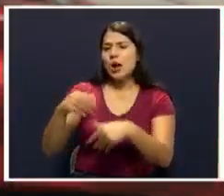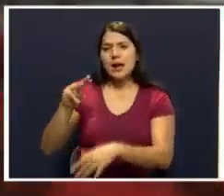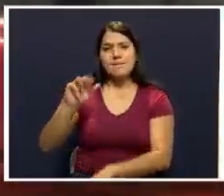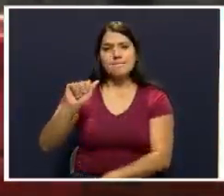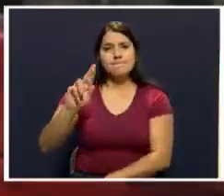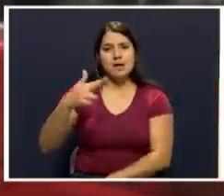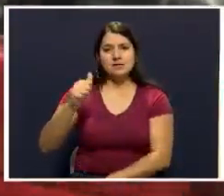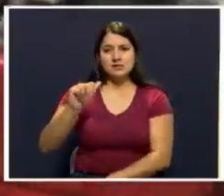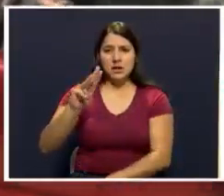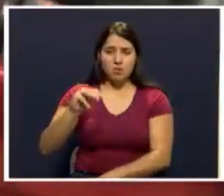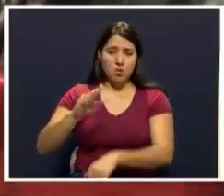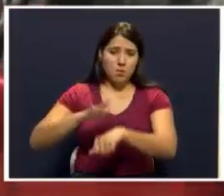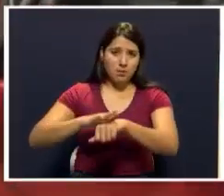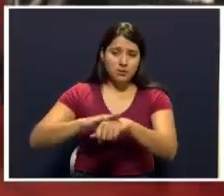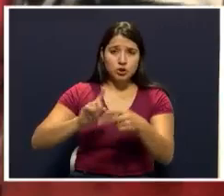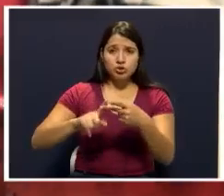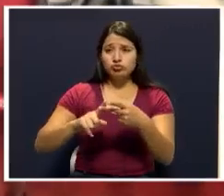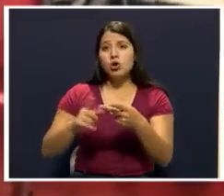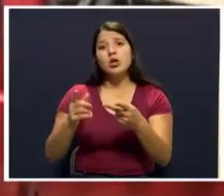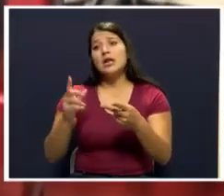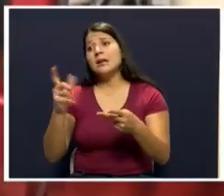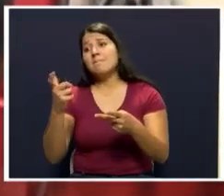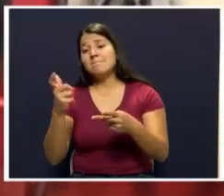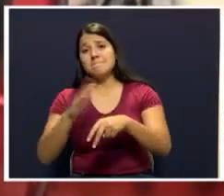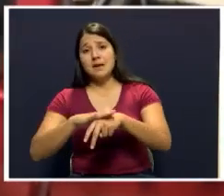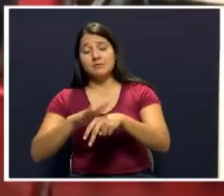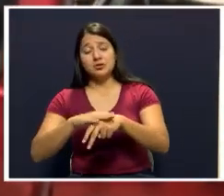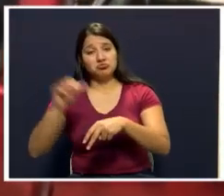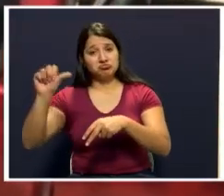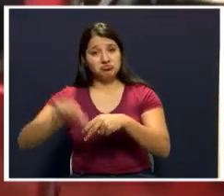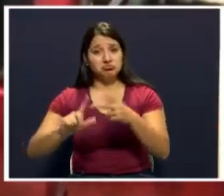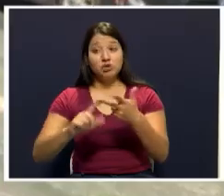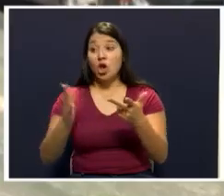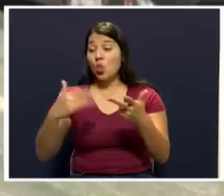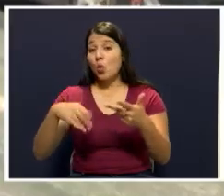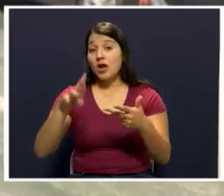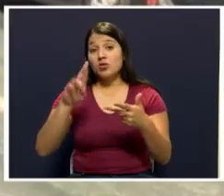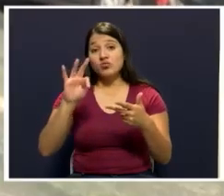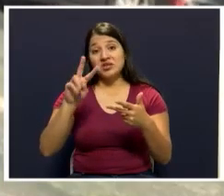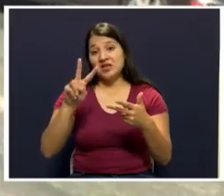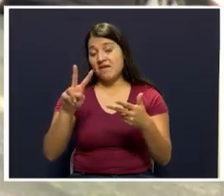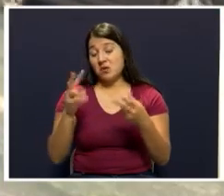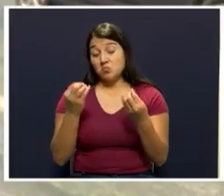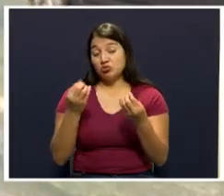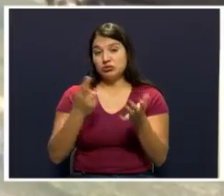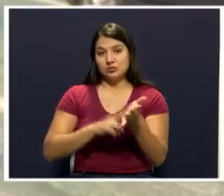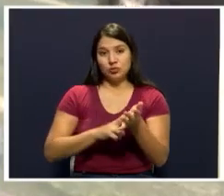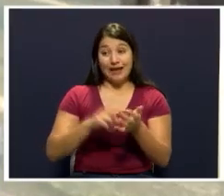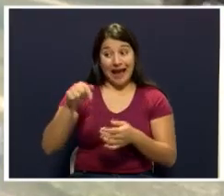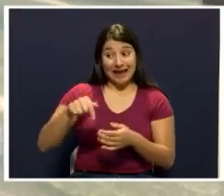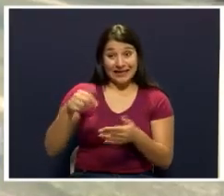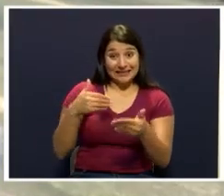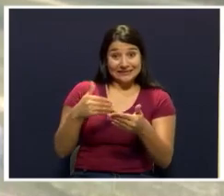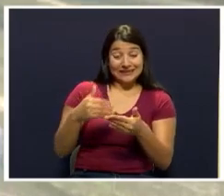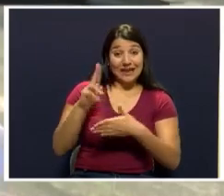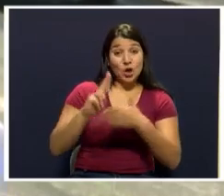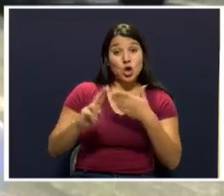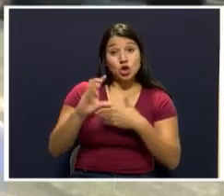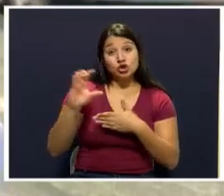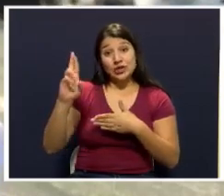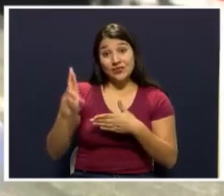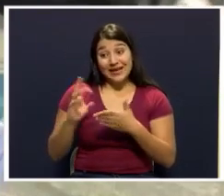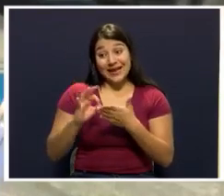porque los automotores no tienen RITEVI. Sí, al menos en este lugar de acá de la Facultad de Derecho, por parte de nuestros